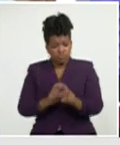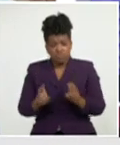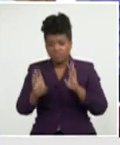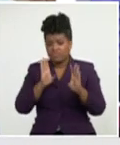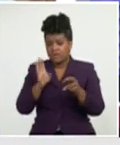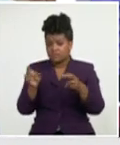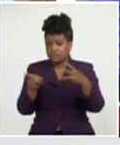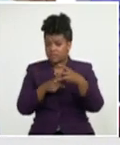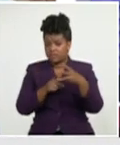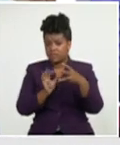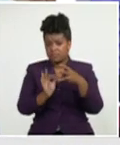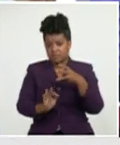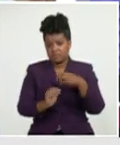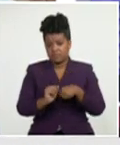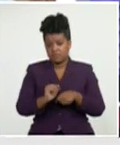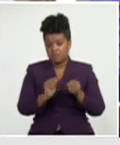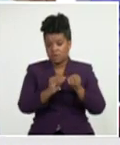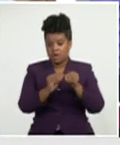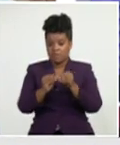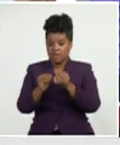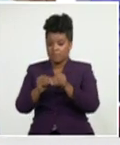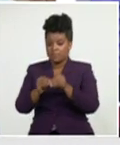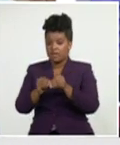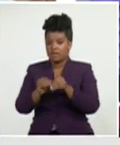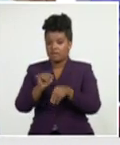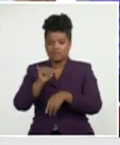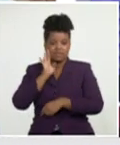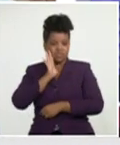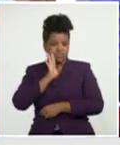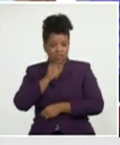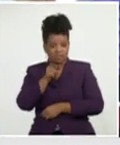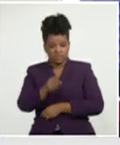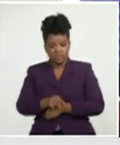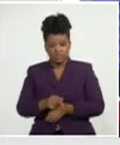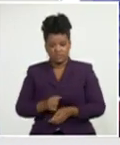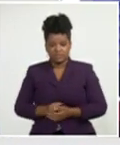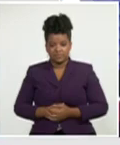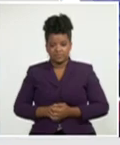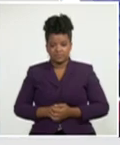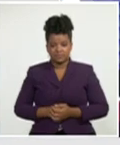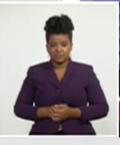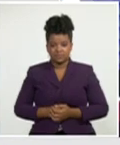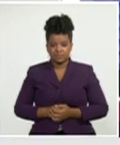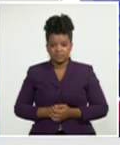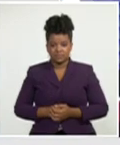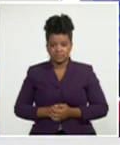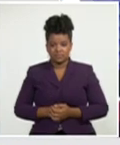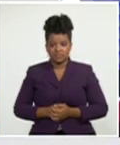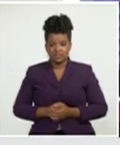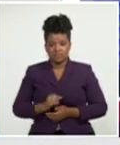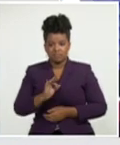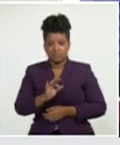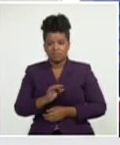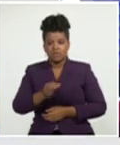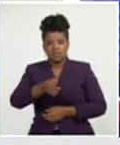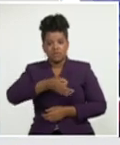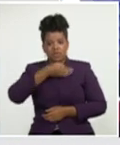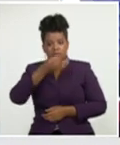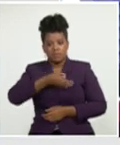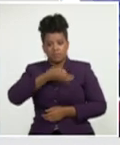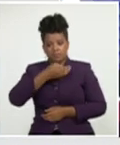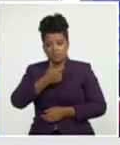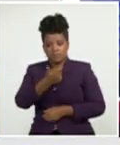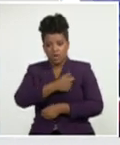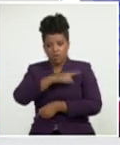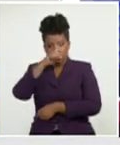el efecto sobre la transmisión y la infección también como una variable secundaria. Hemos hablado de Soberana 02, de Soberana Plus,